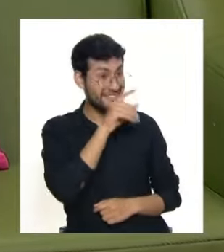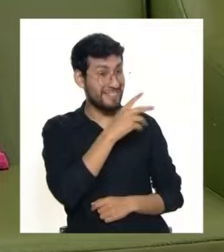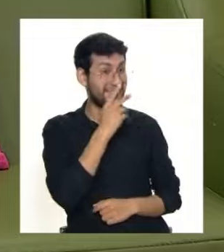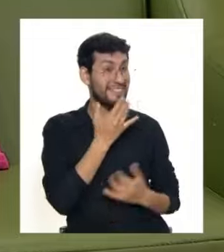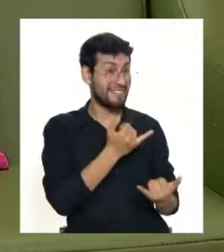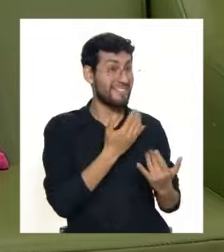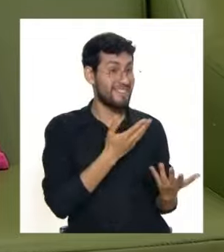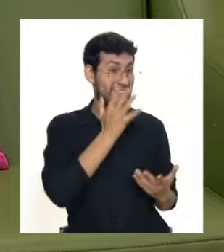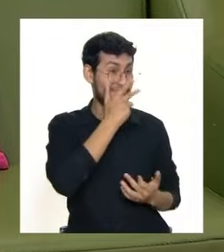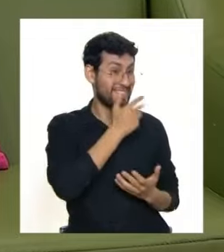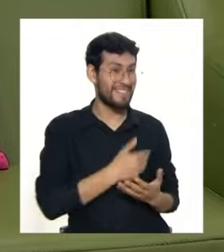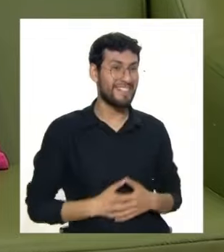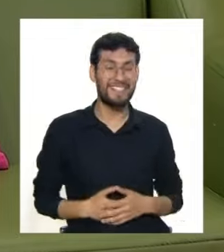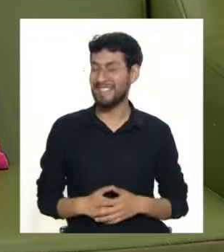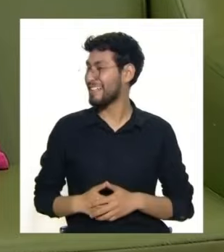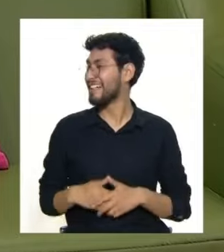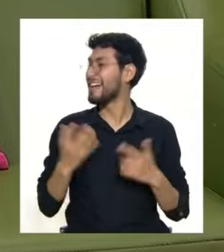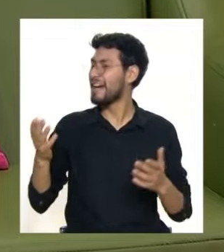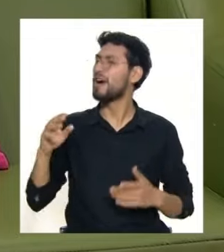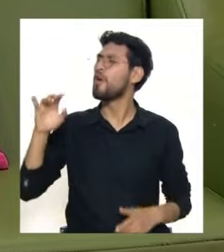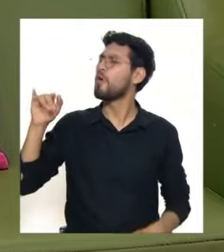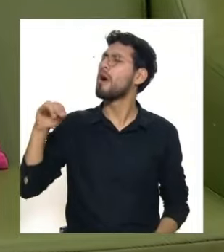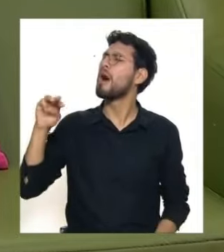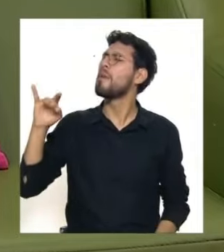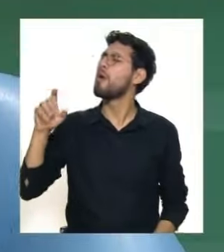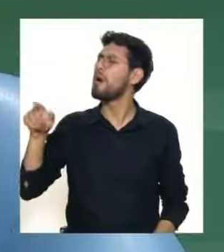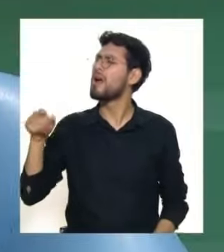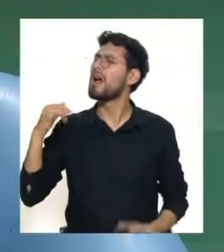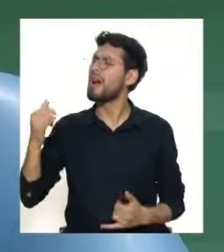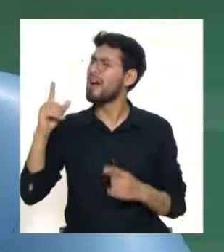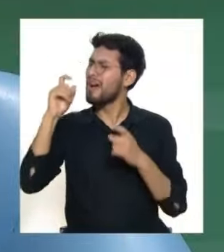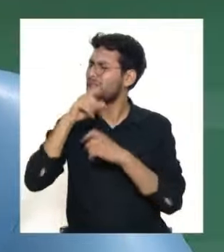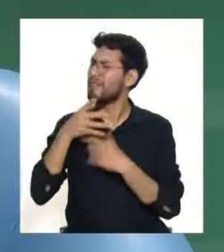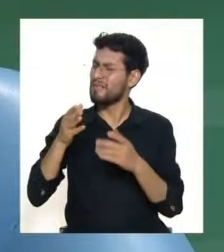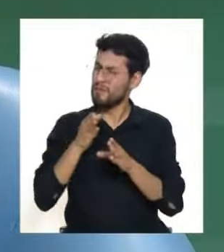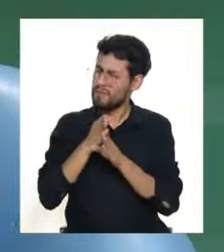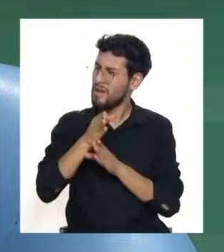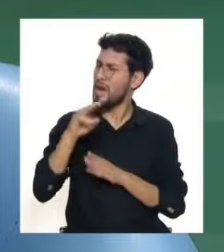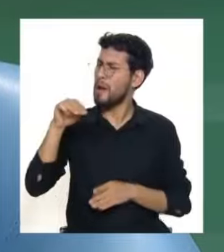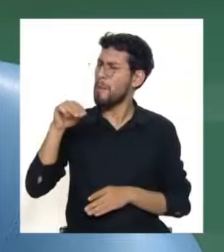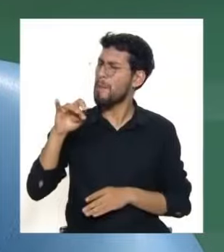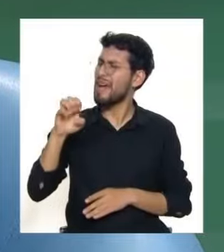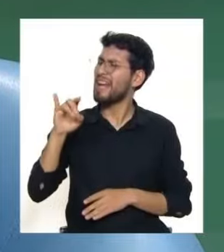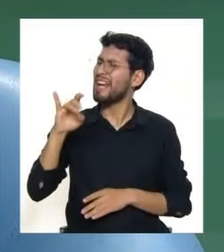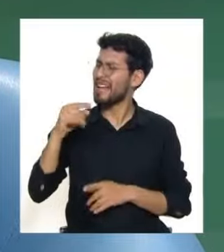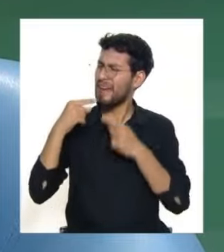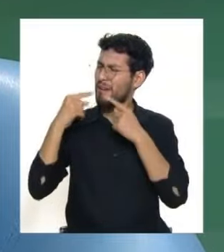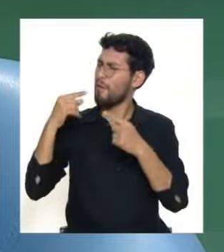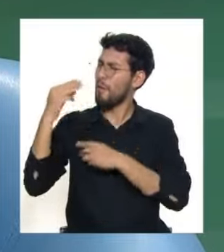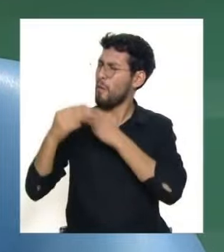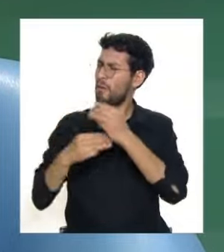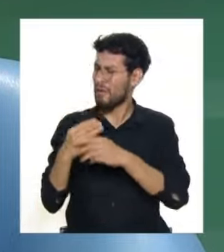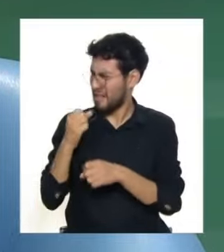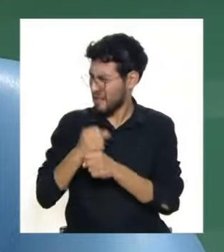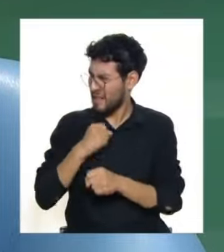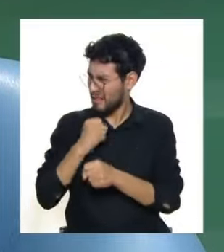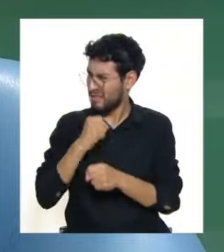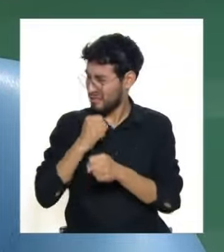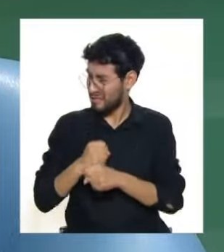que está, ¿viste? Sí. Hermosa. Oye, Juan Manuel, ¿y qué tan difícil te ha hecho mantener el género merengue a nivel mundial? ¿Ha sido un trabajo